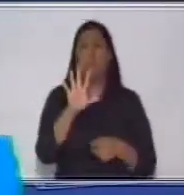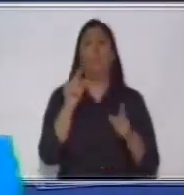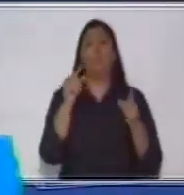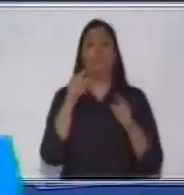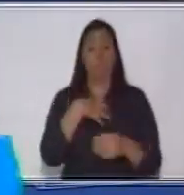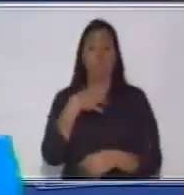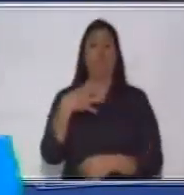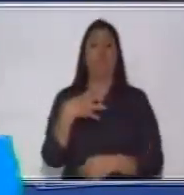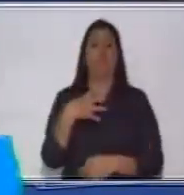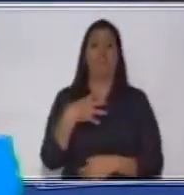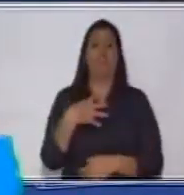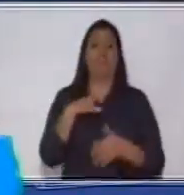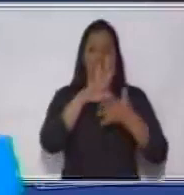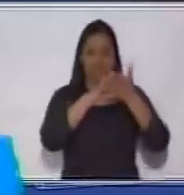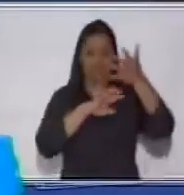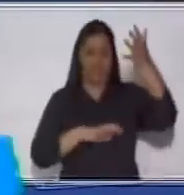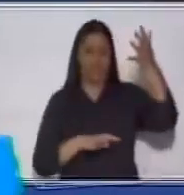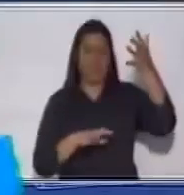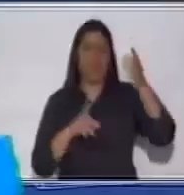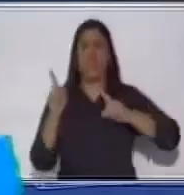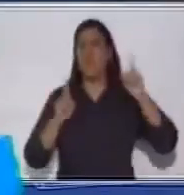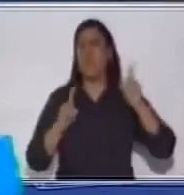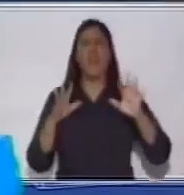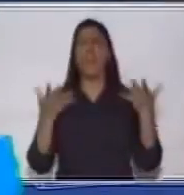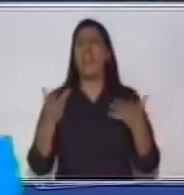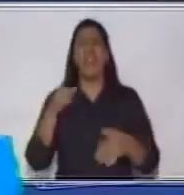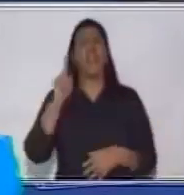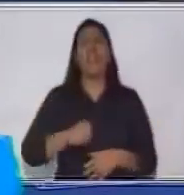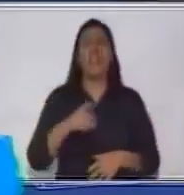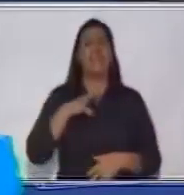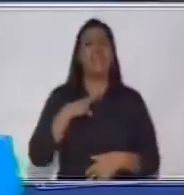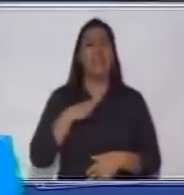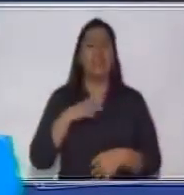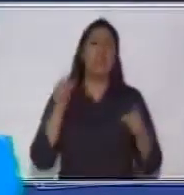¿Qué debe llevar la retahíla? Únicamente las palabras que se van